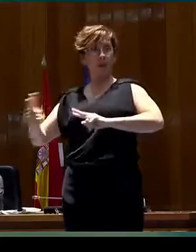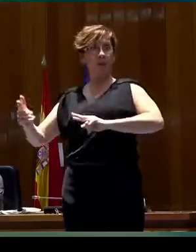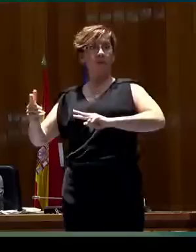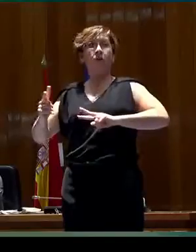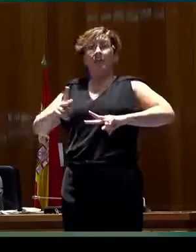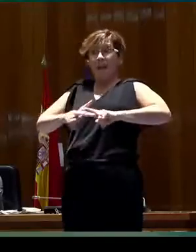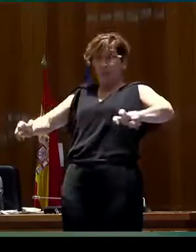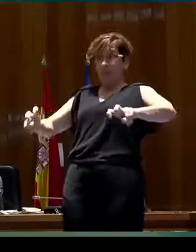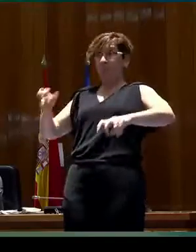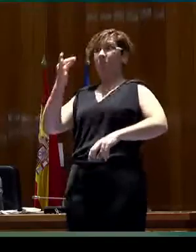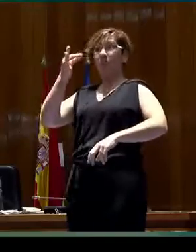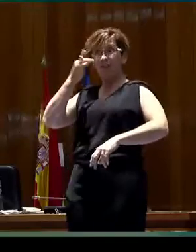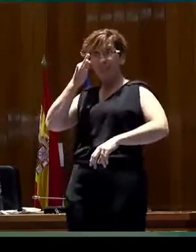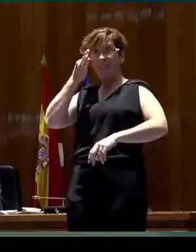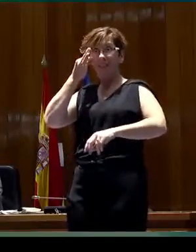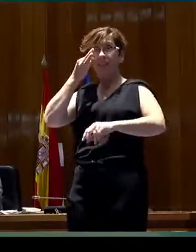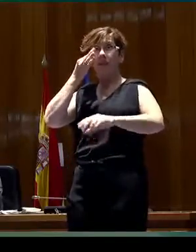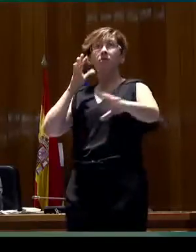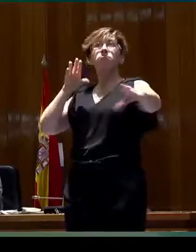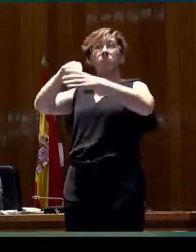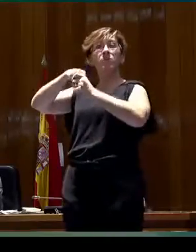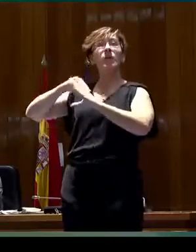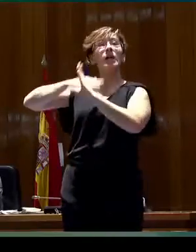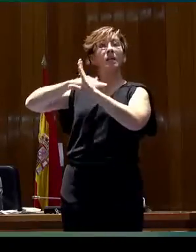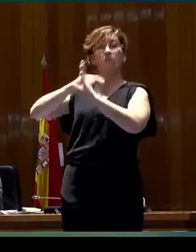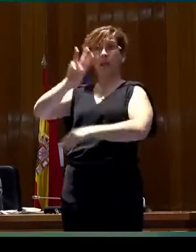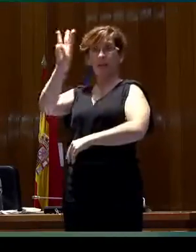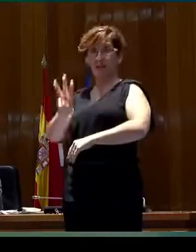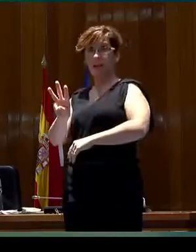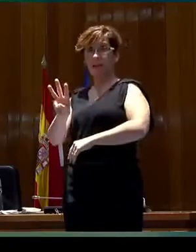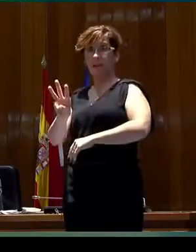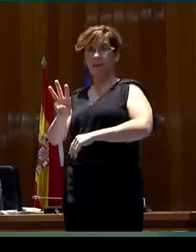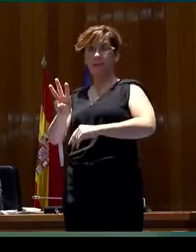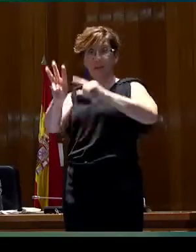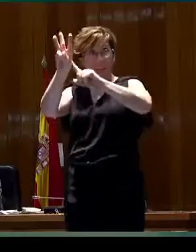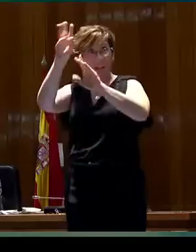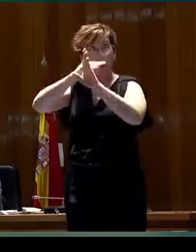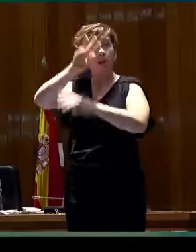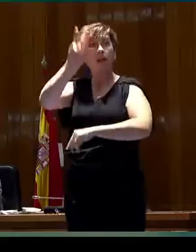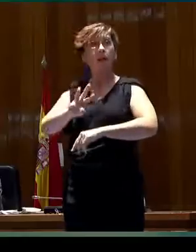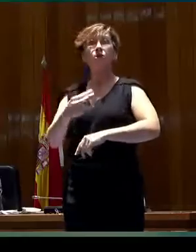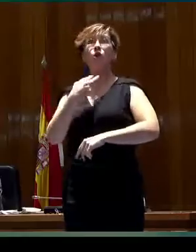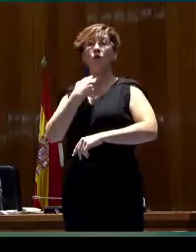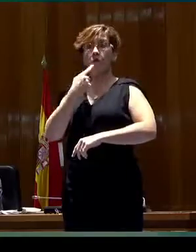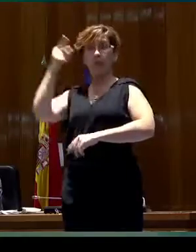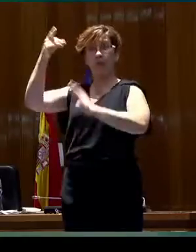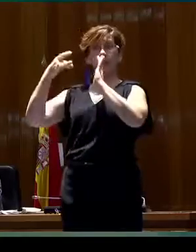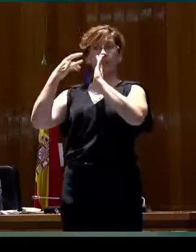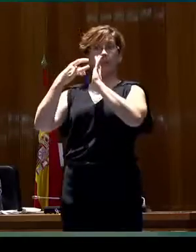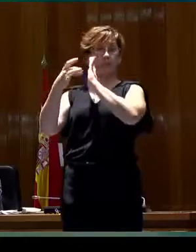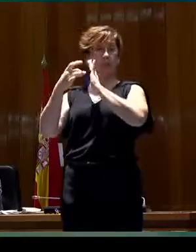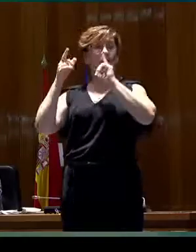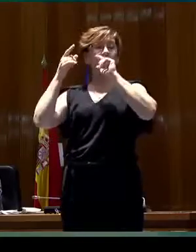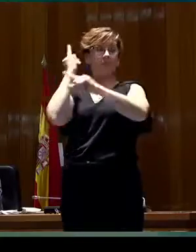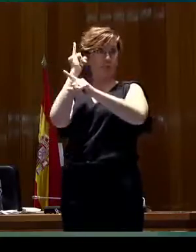principio pertenece a un nivel 3, se vio claro por el Instituto Nacional de Cualificación que era